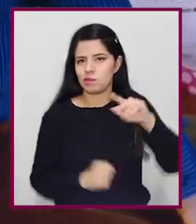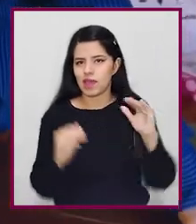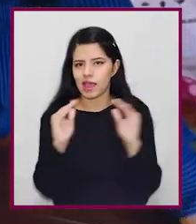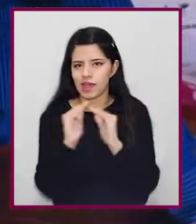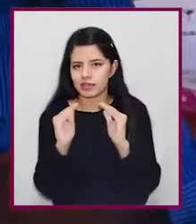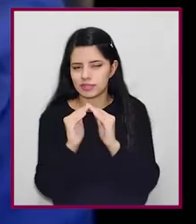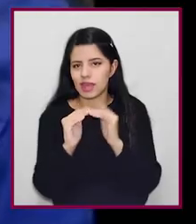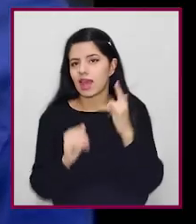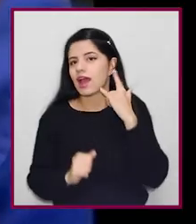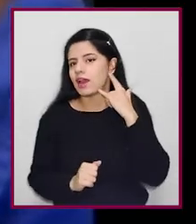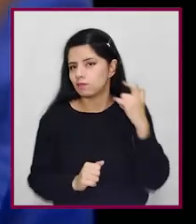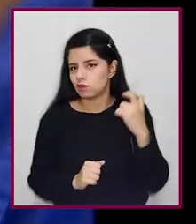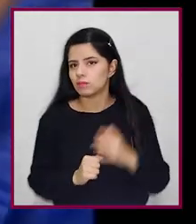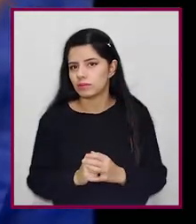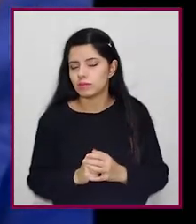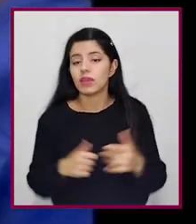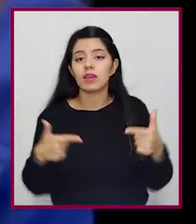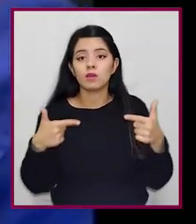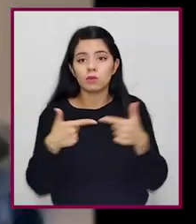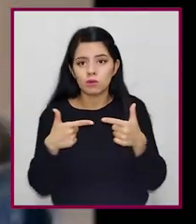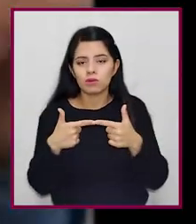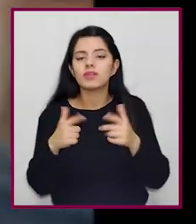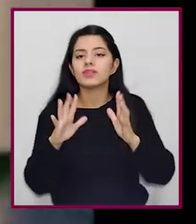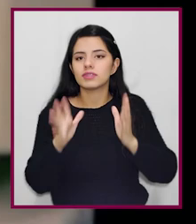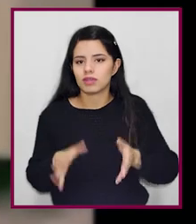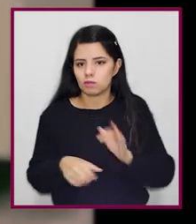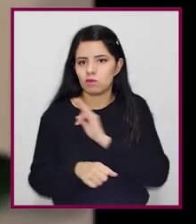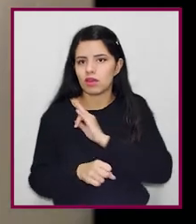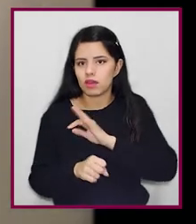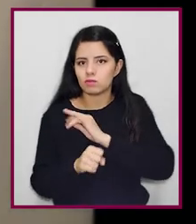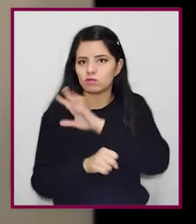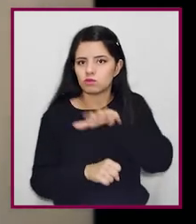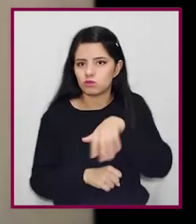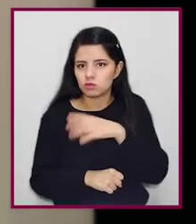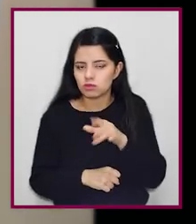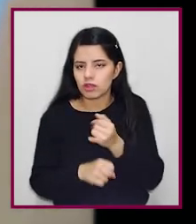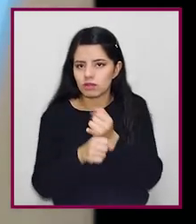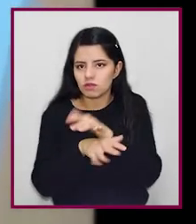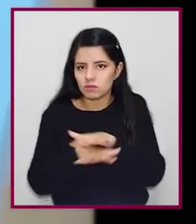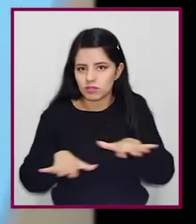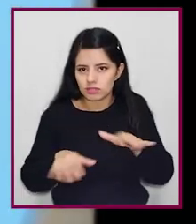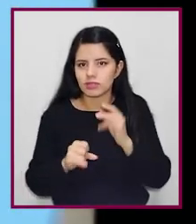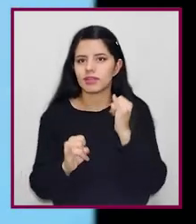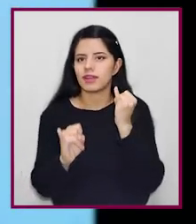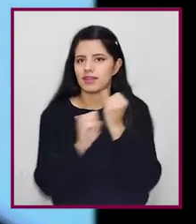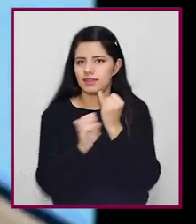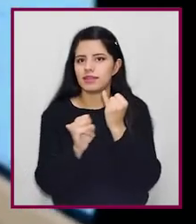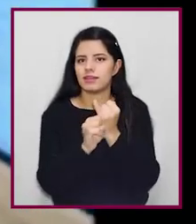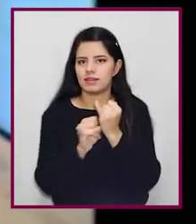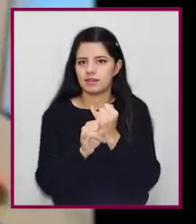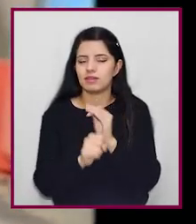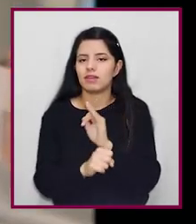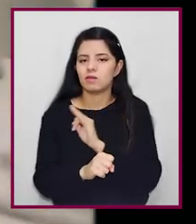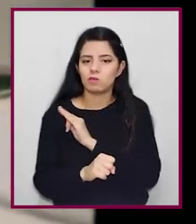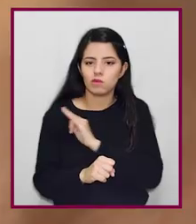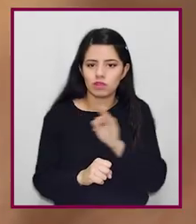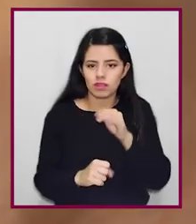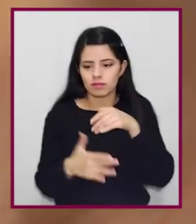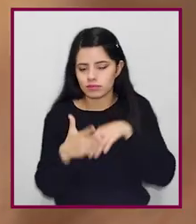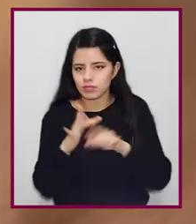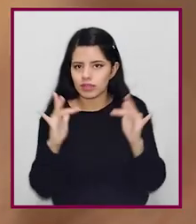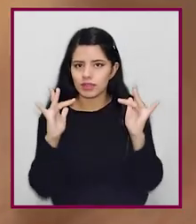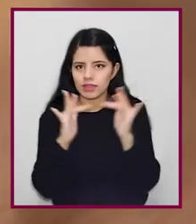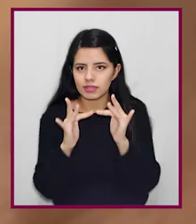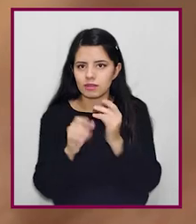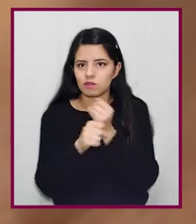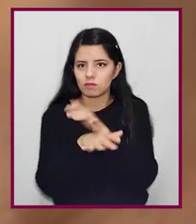California. Google era ya capaz de rastrear el contenido de una gran parte de internet, podía indexar información